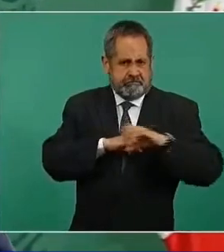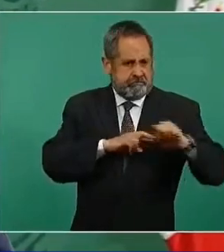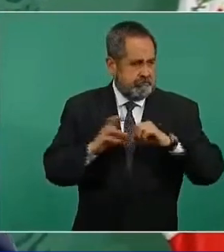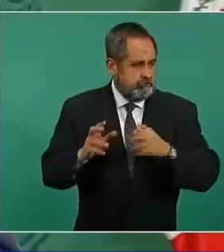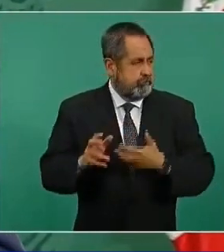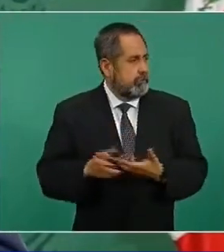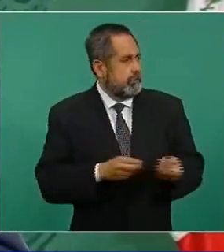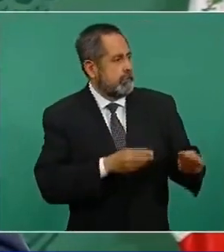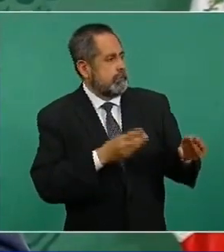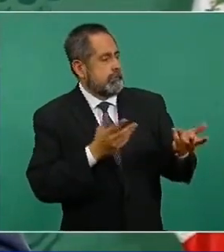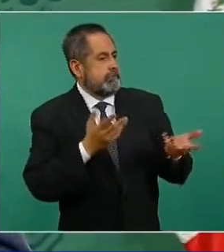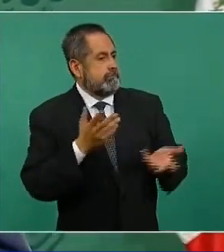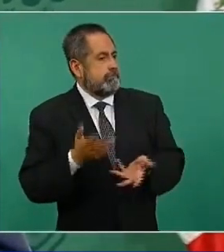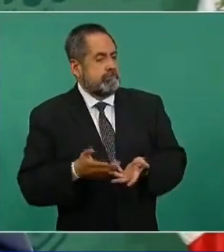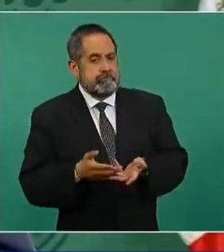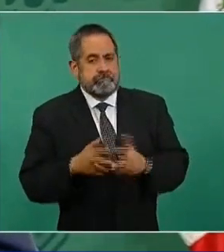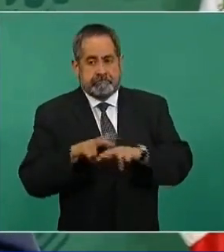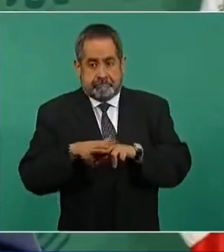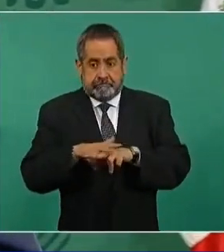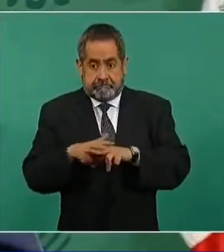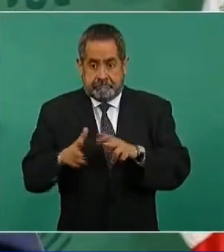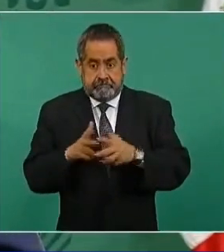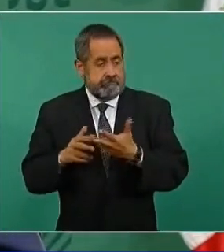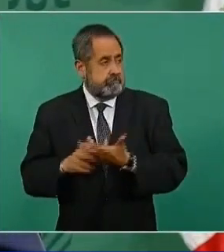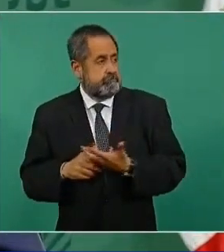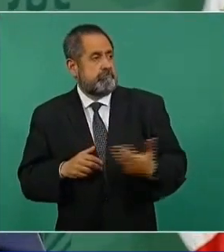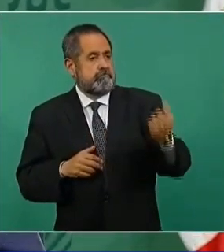de las vías férreas.